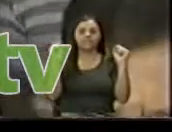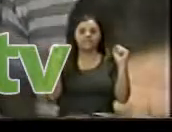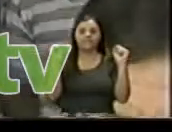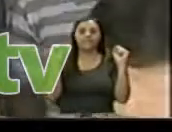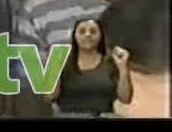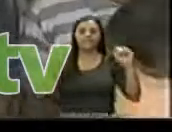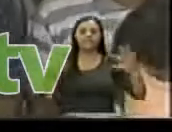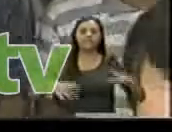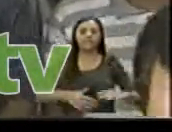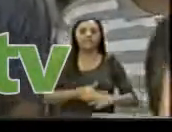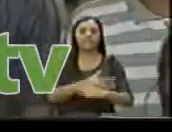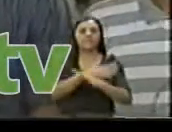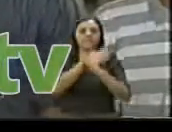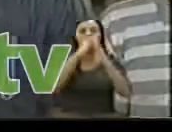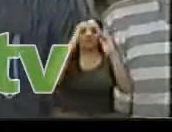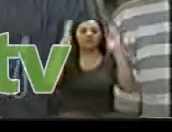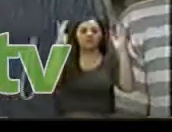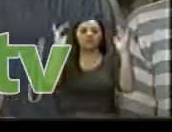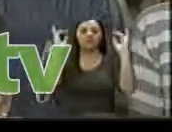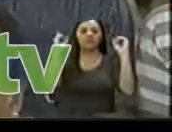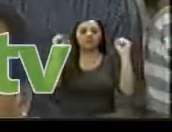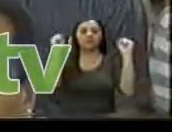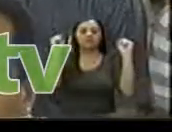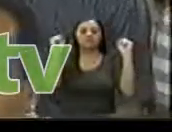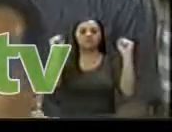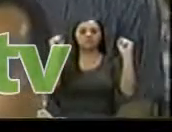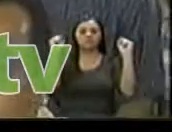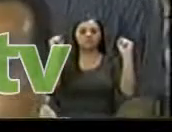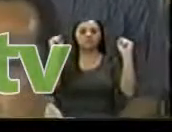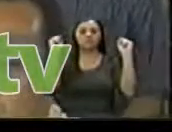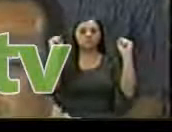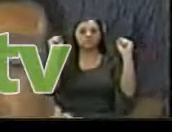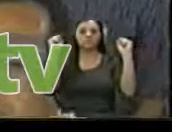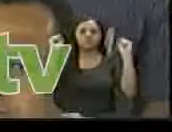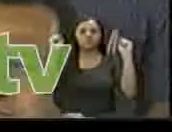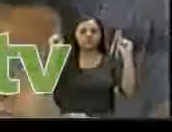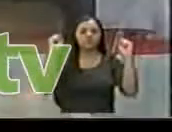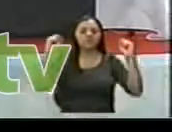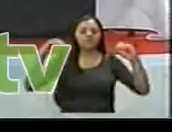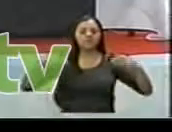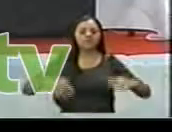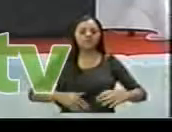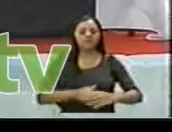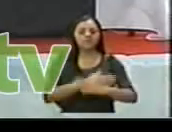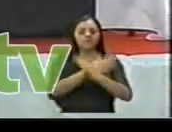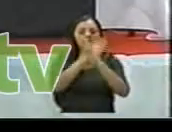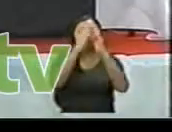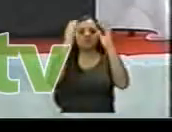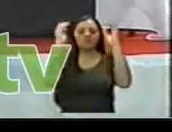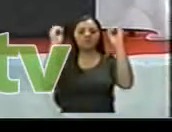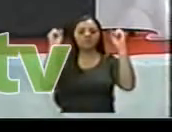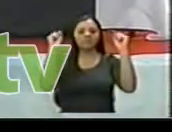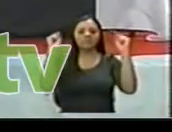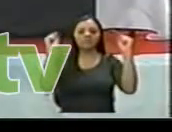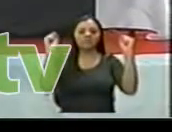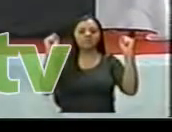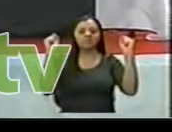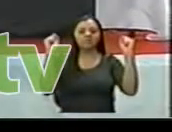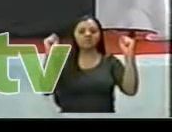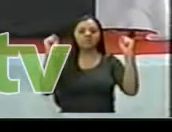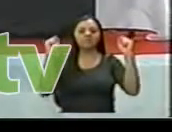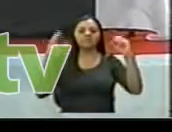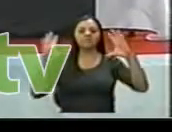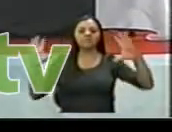fue la última actividad prevista en la agenda del primer mandatario y se desarrolló en un cantón considerado histórico. En este sitio se recibió al